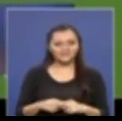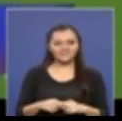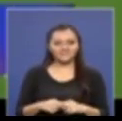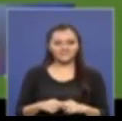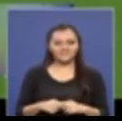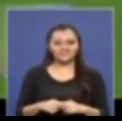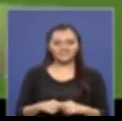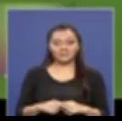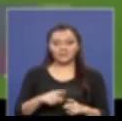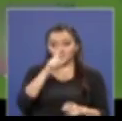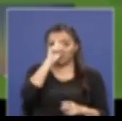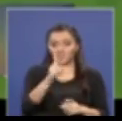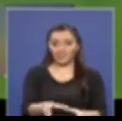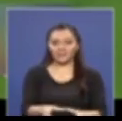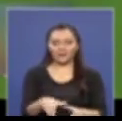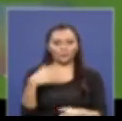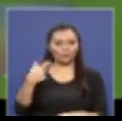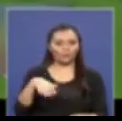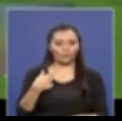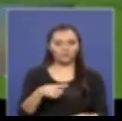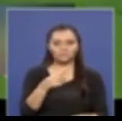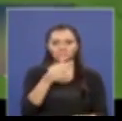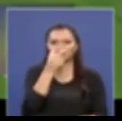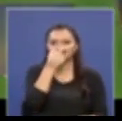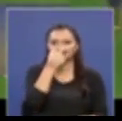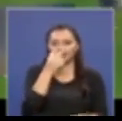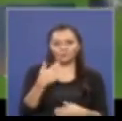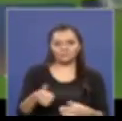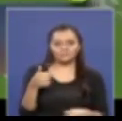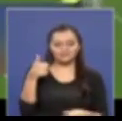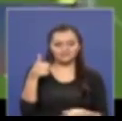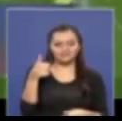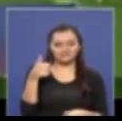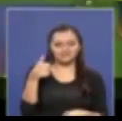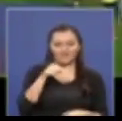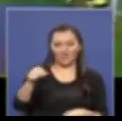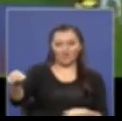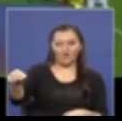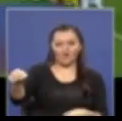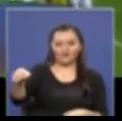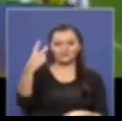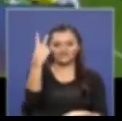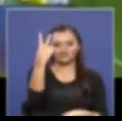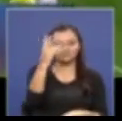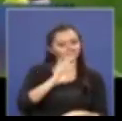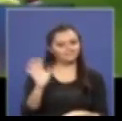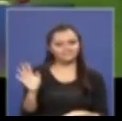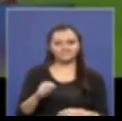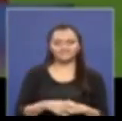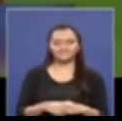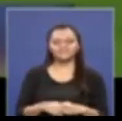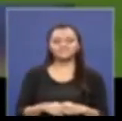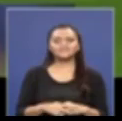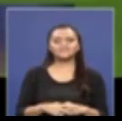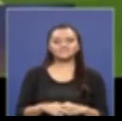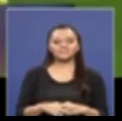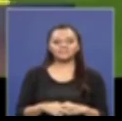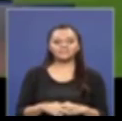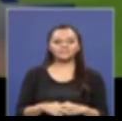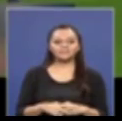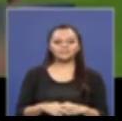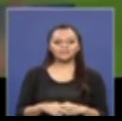Y el penal fue penal, ¿eh? Gran jugada también de Felipe Caicedo. Y el segundo gol, les insisto,